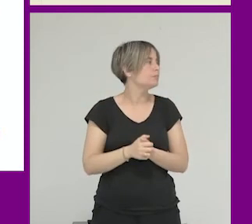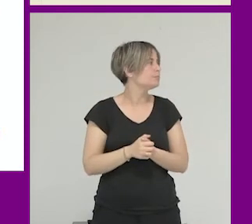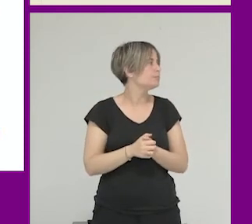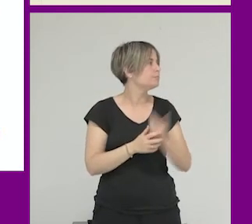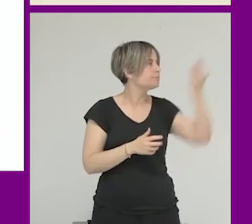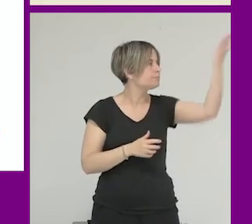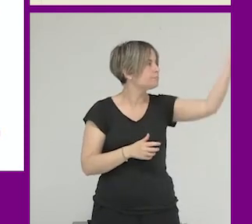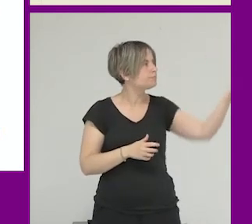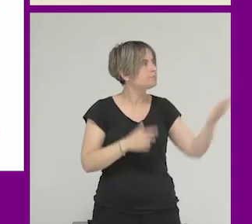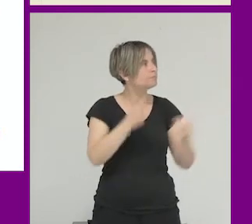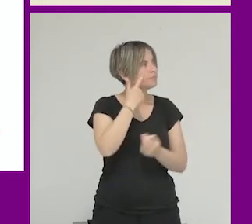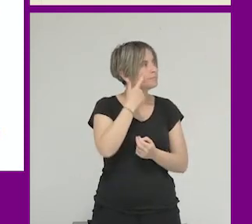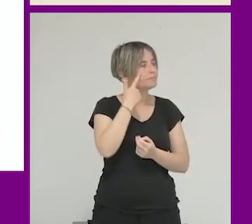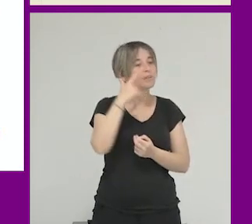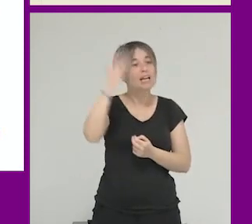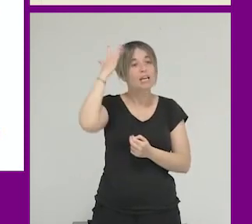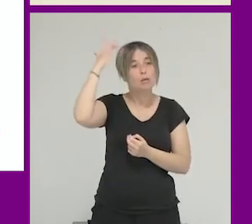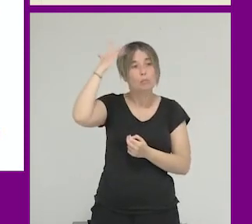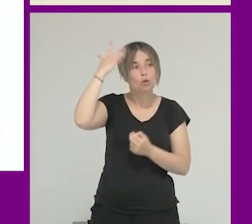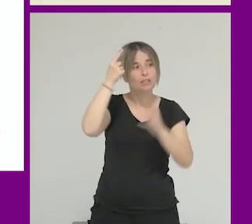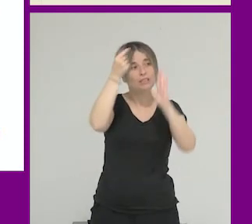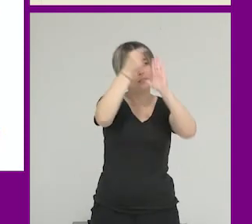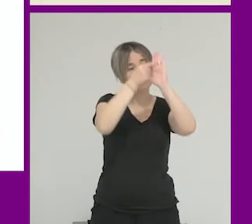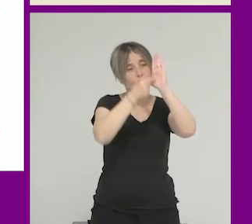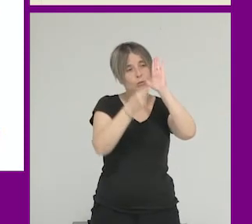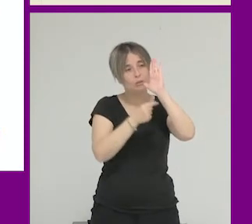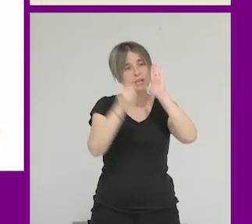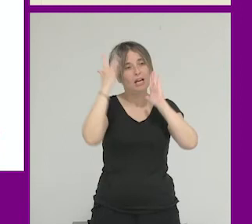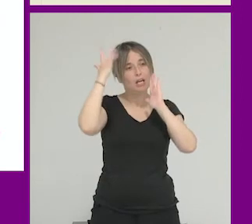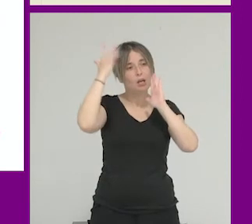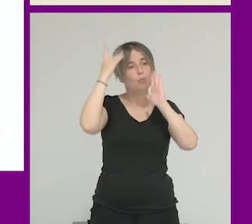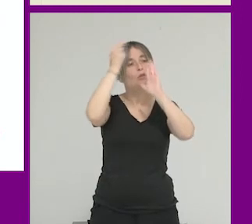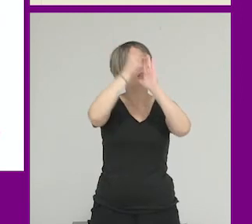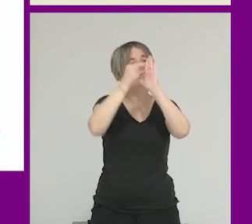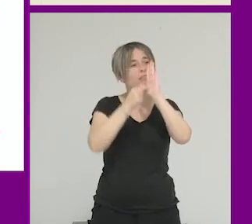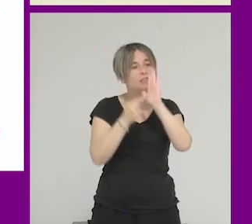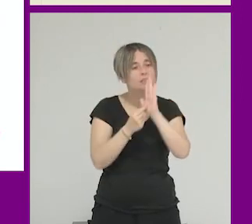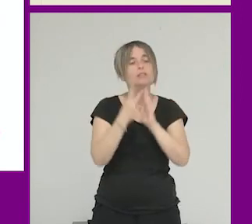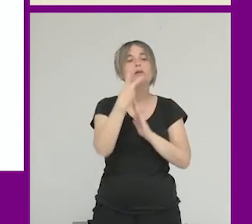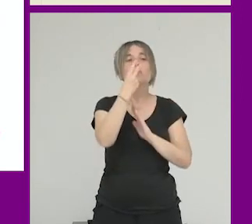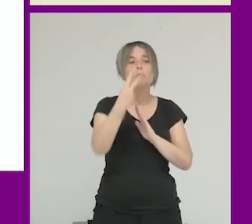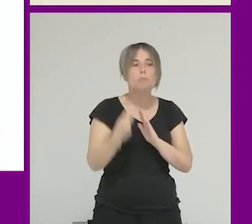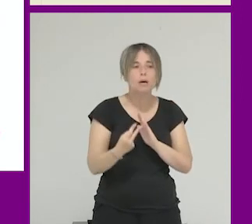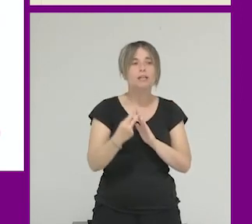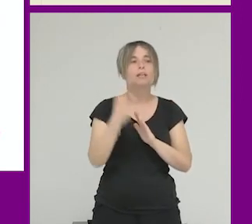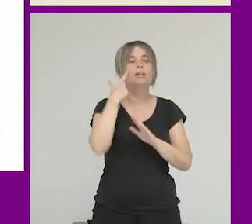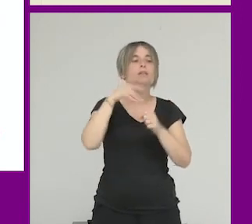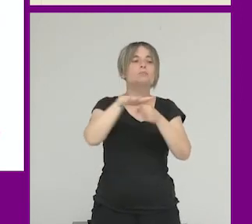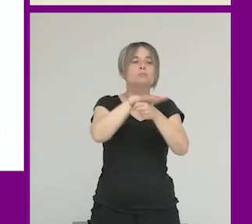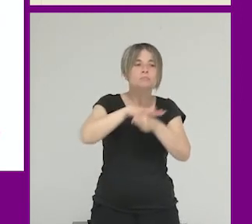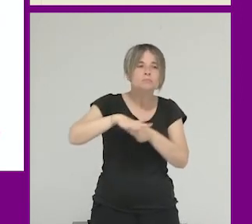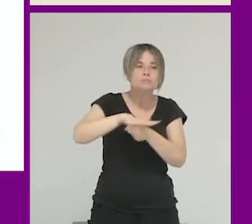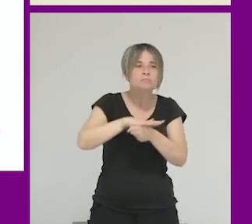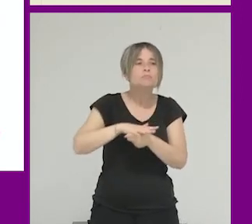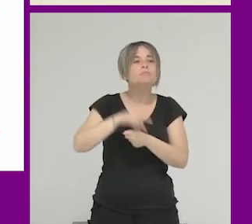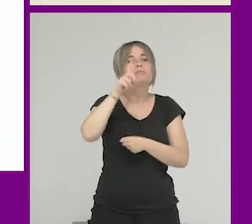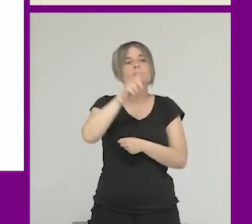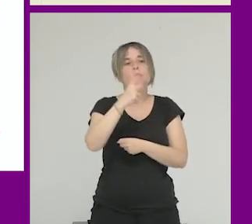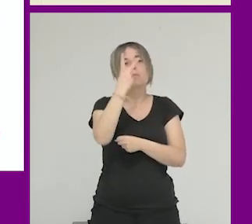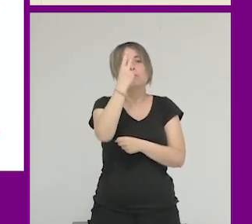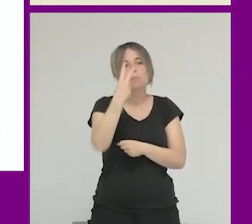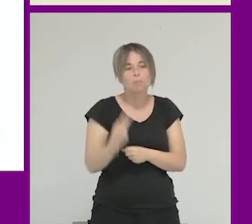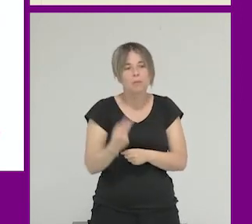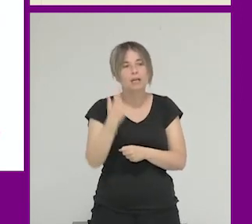izan neuzkan hipotesiak, haidez bikotea jarretzen duela izaten ardatza, eta bikoteak